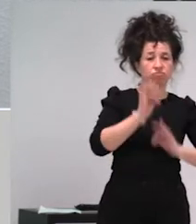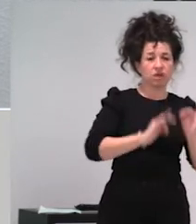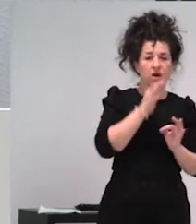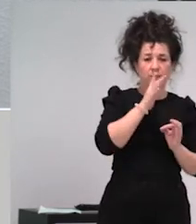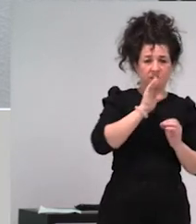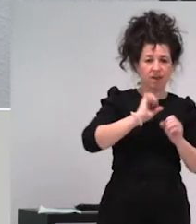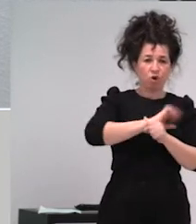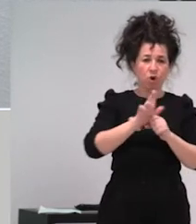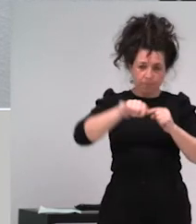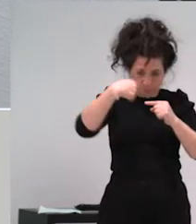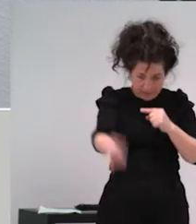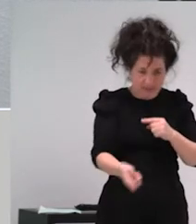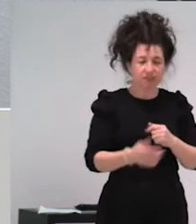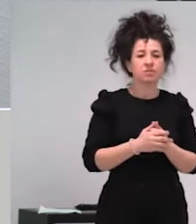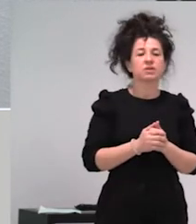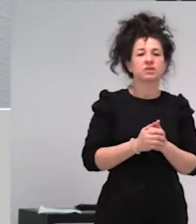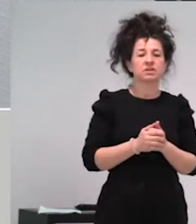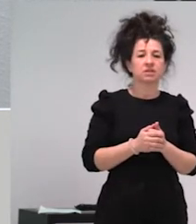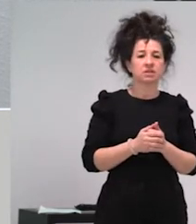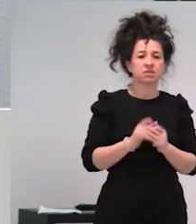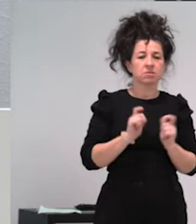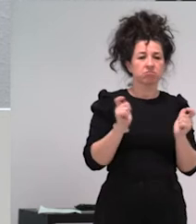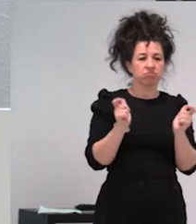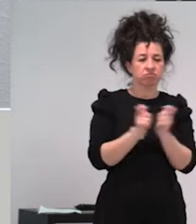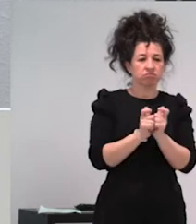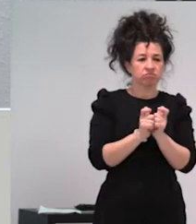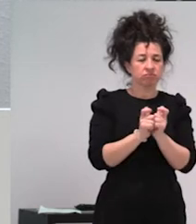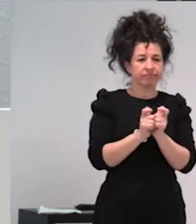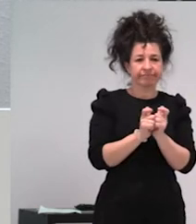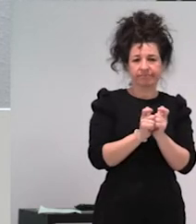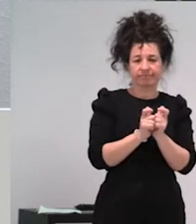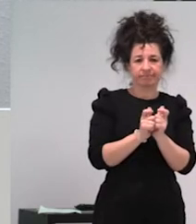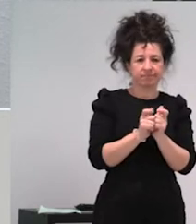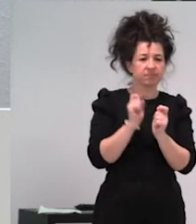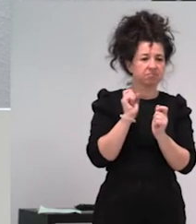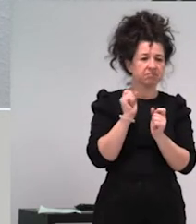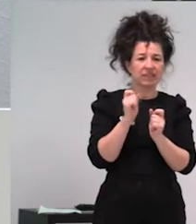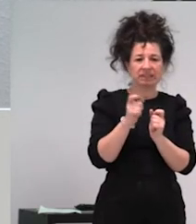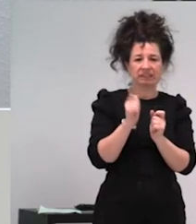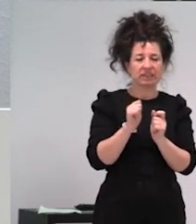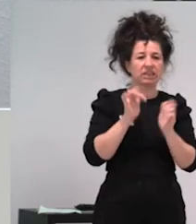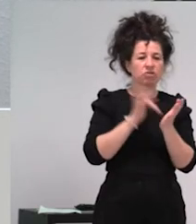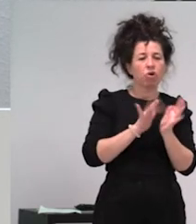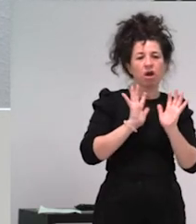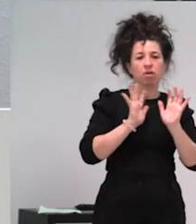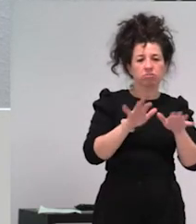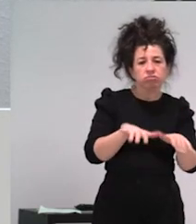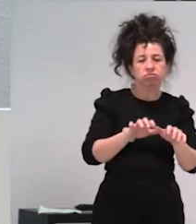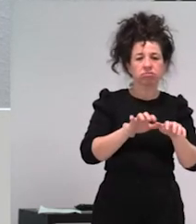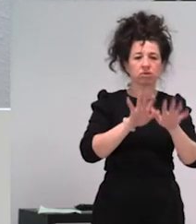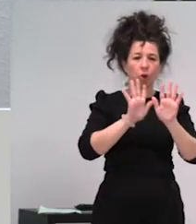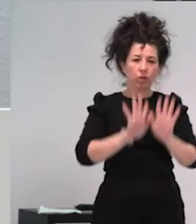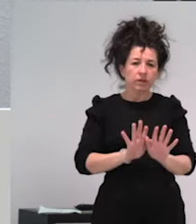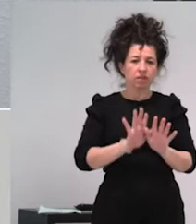post-COVID. Las antes del COVID, pues nada, eran las típicas de manifestaciones, concentraciones, charlas en colegios